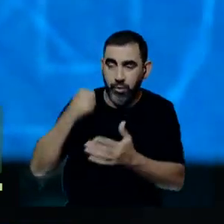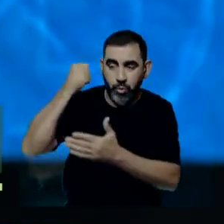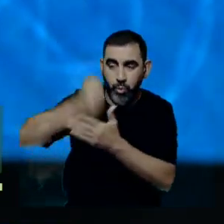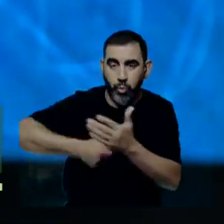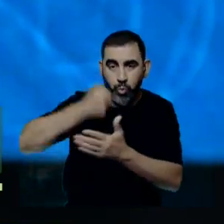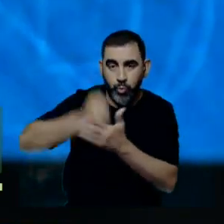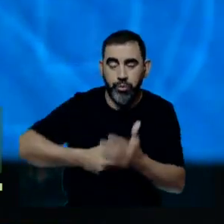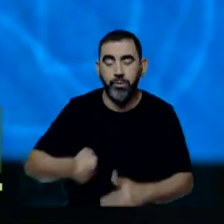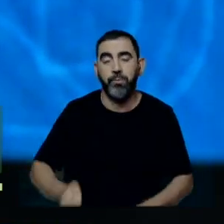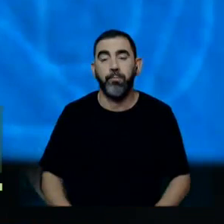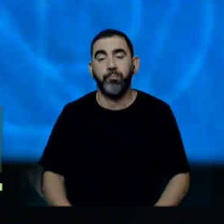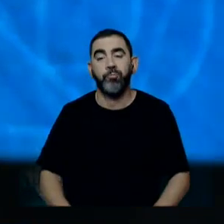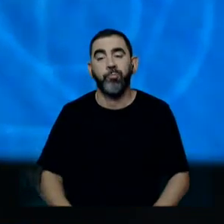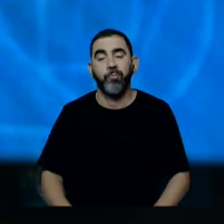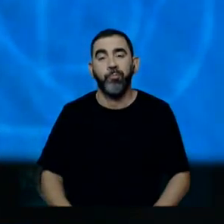batalla.